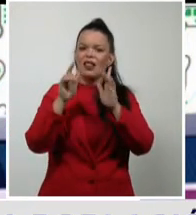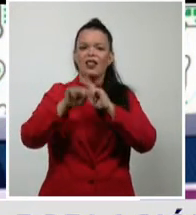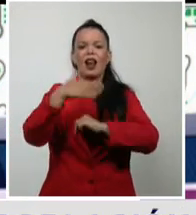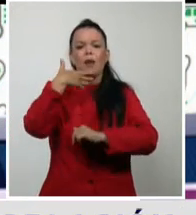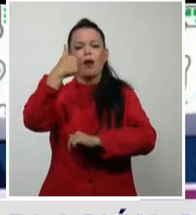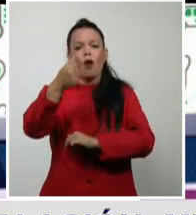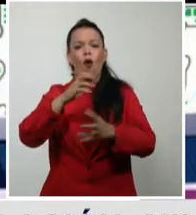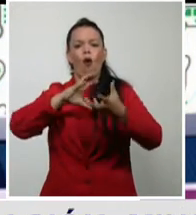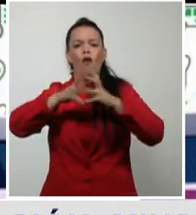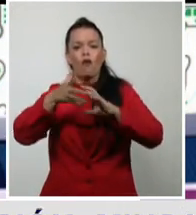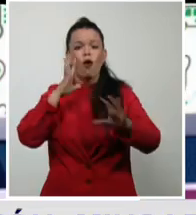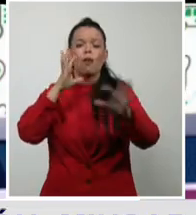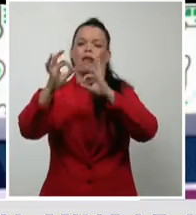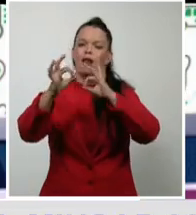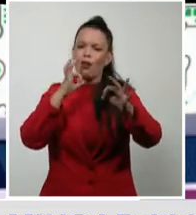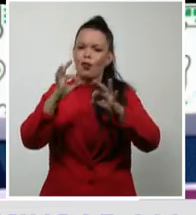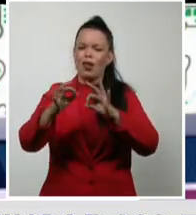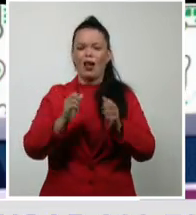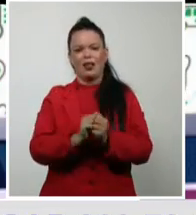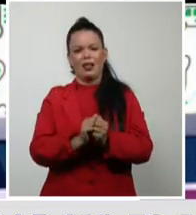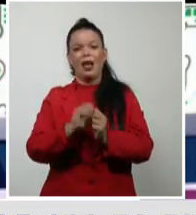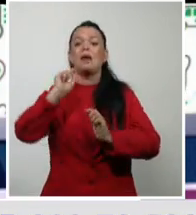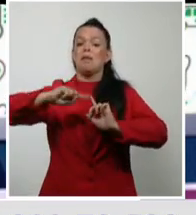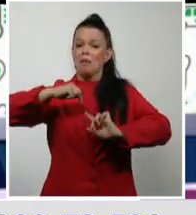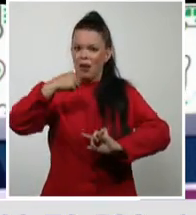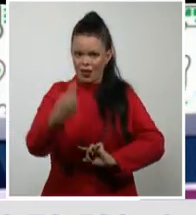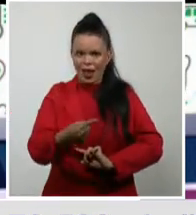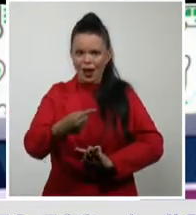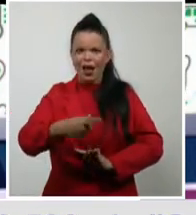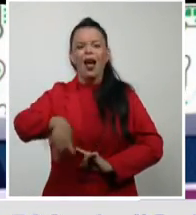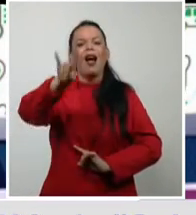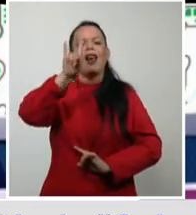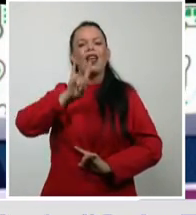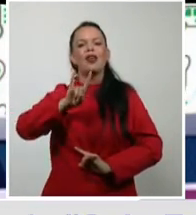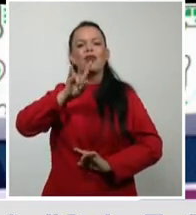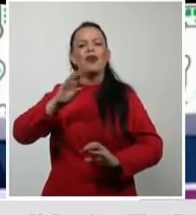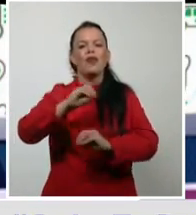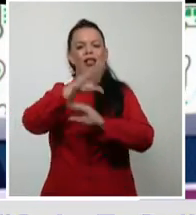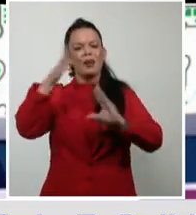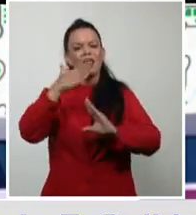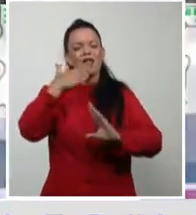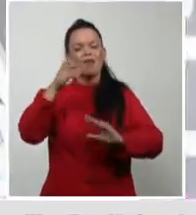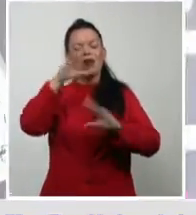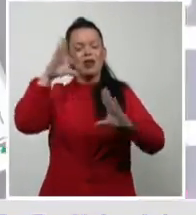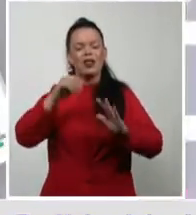contra esta terrible enfermedad. Mañana la cita es a las 9 de la mañana. Muy buenos días.